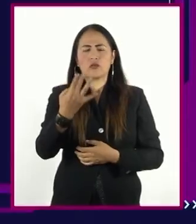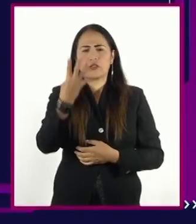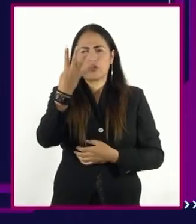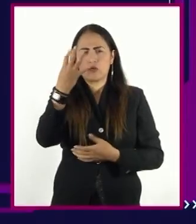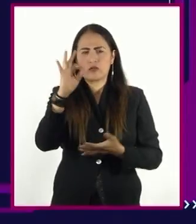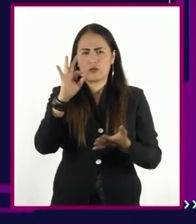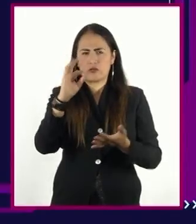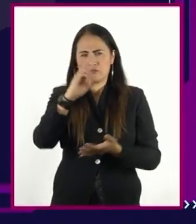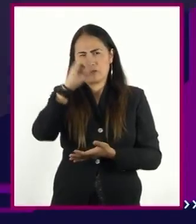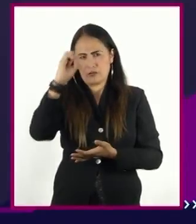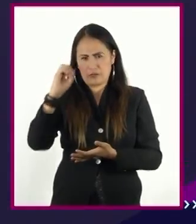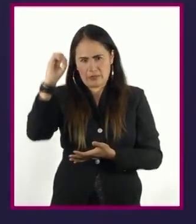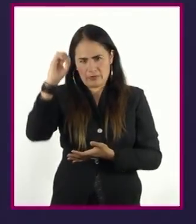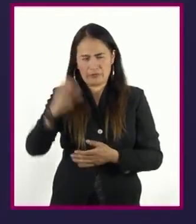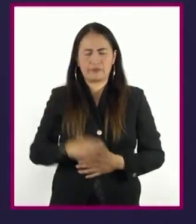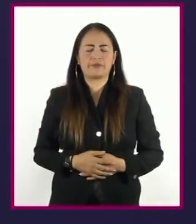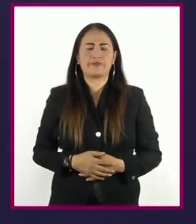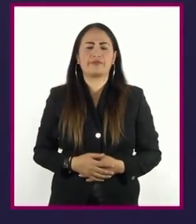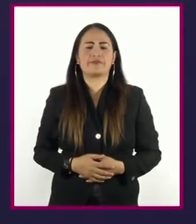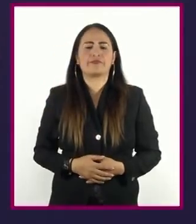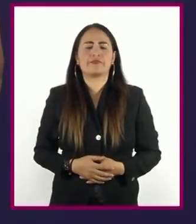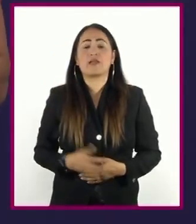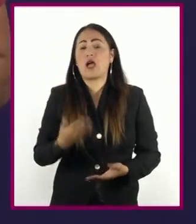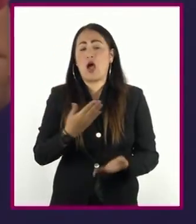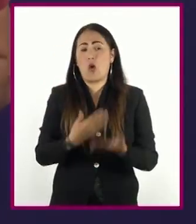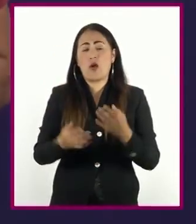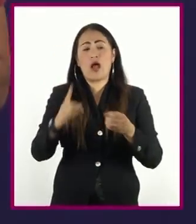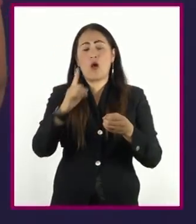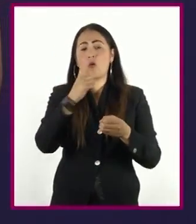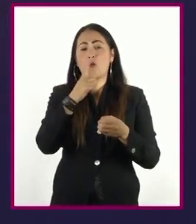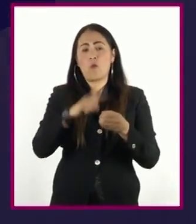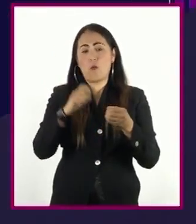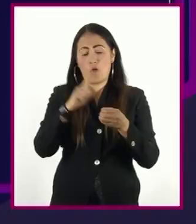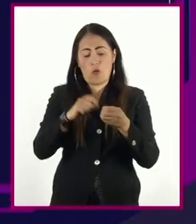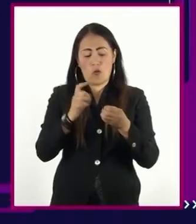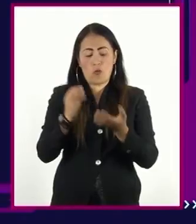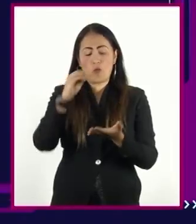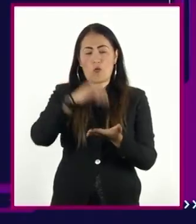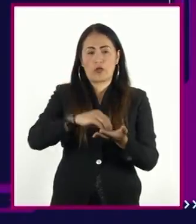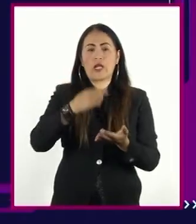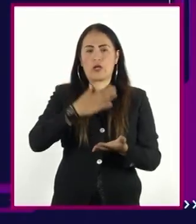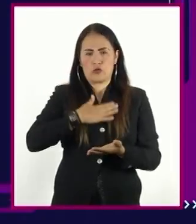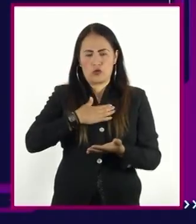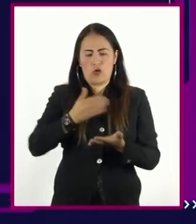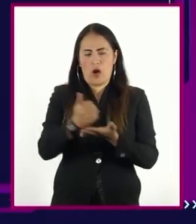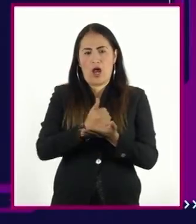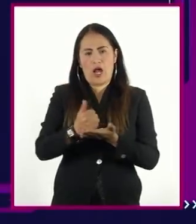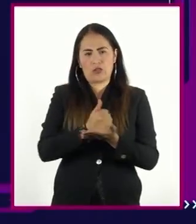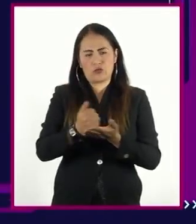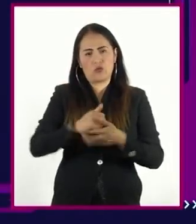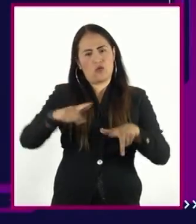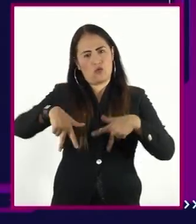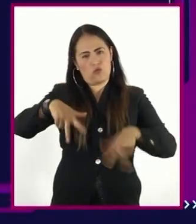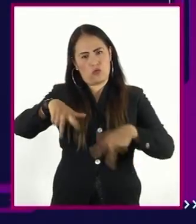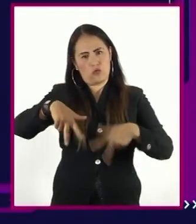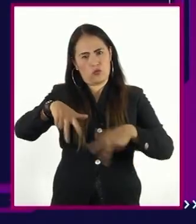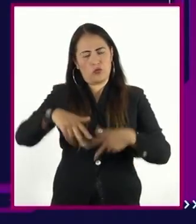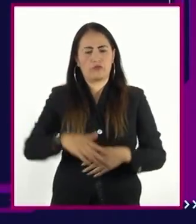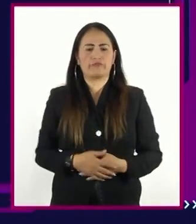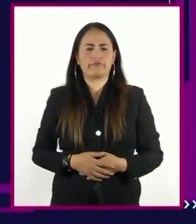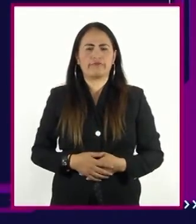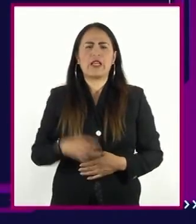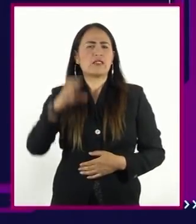54 grados. Ahora solo tenemos que colorear cada sector. Pondré de azul el que corresponde a fútbol,